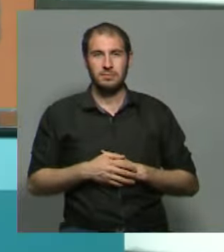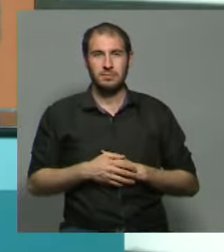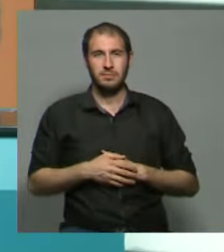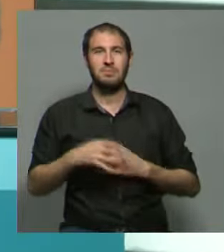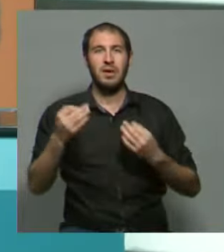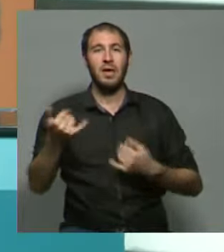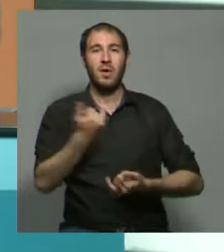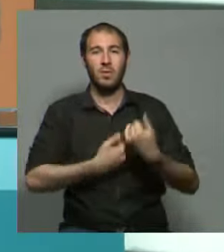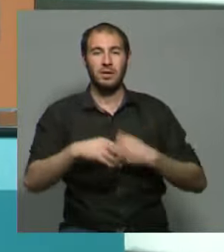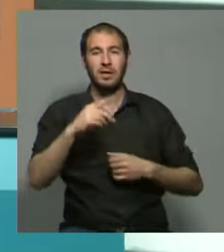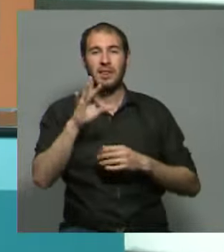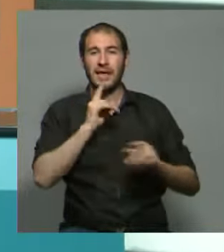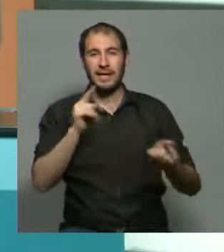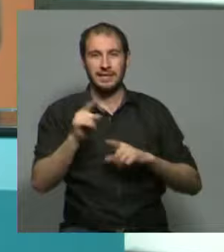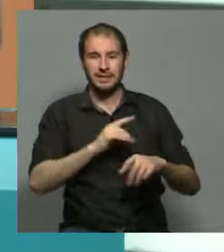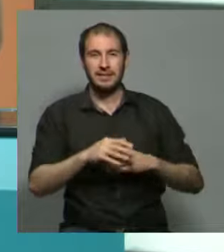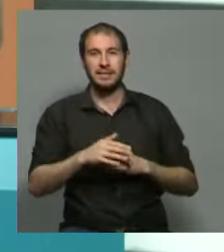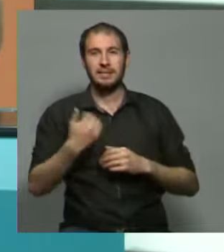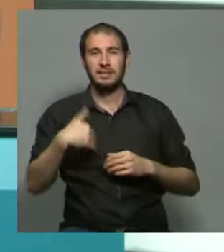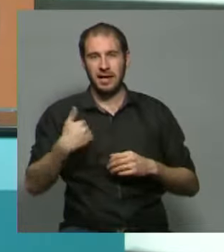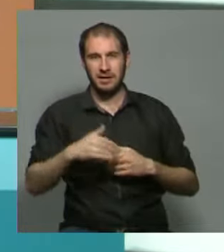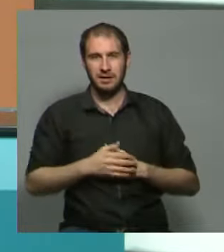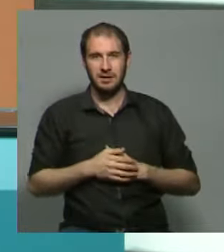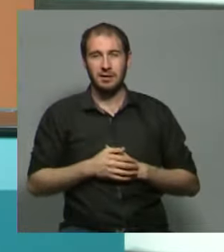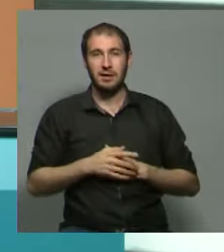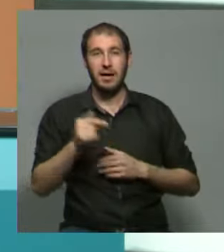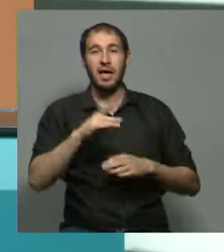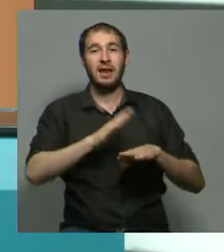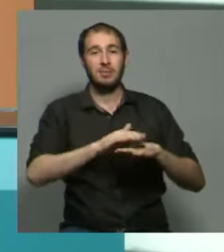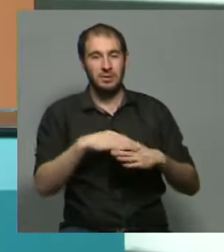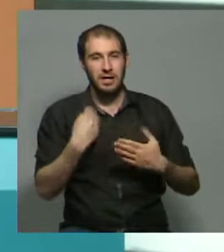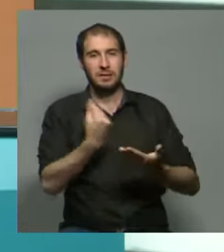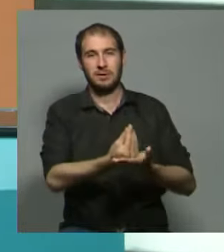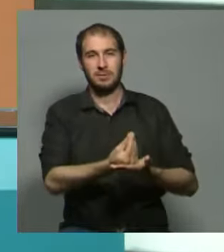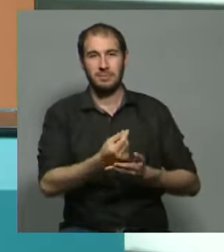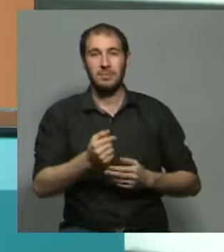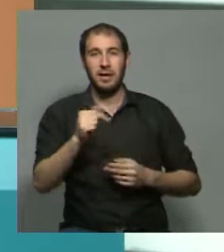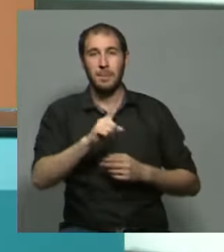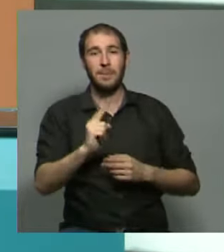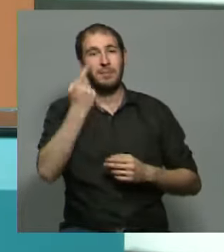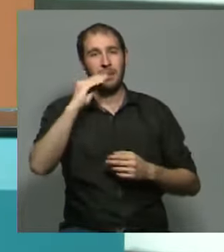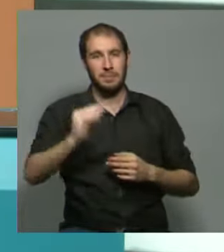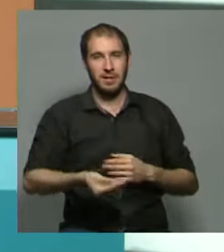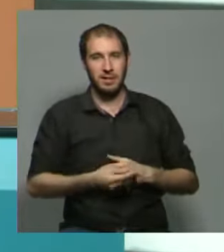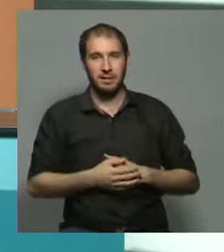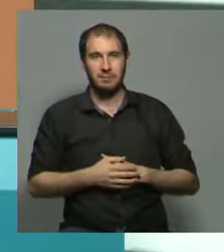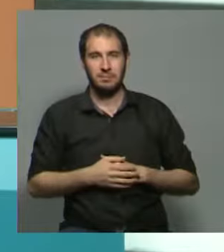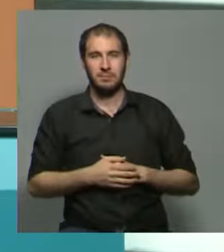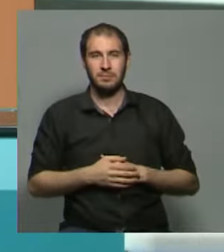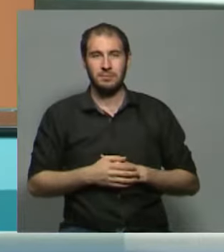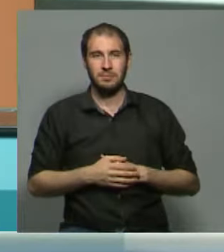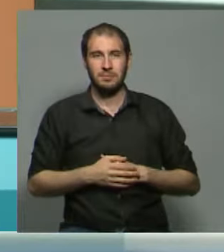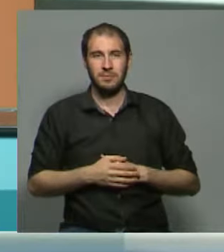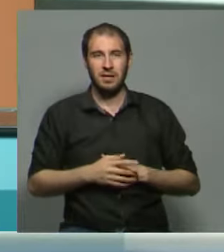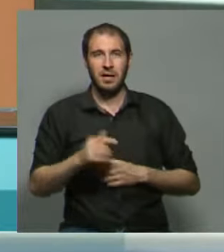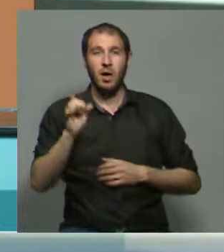Perfecto, ahí pasaba la palabra de Jorge Sampaoli, el entrenador del seleccionado argentino, que desde que se hizo cargo, esta es su primera derrota, en donde le había